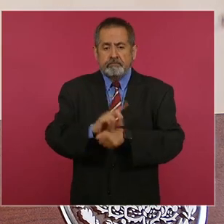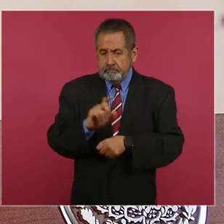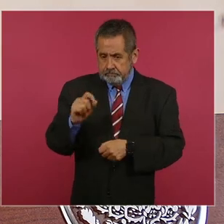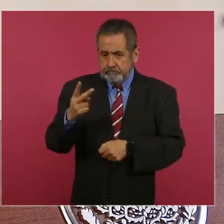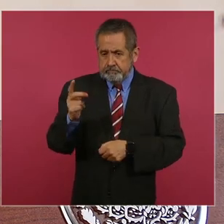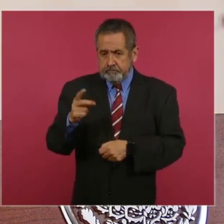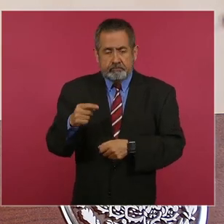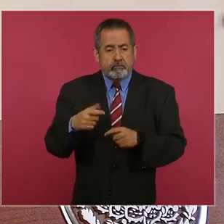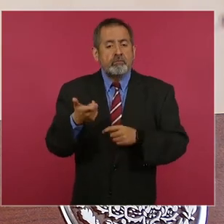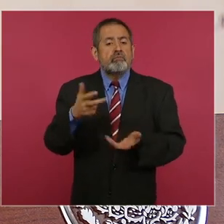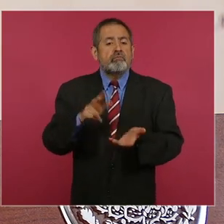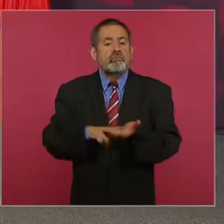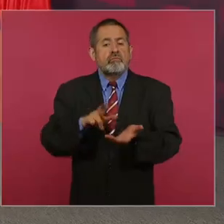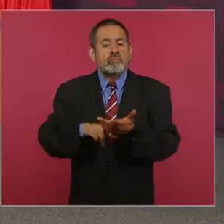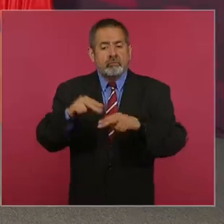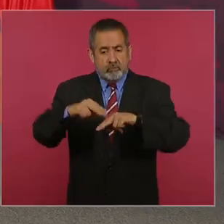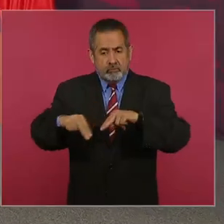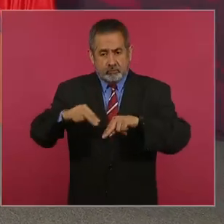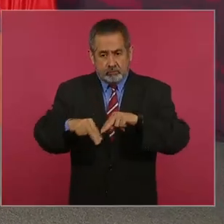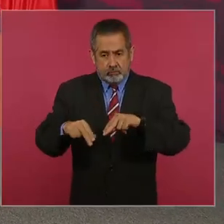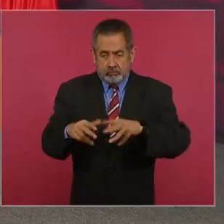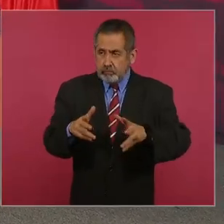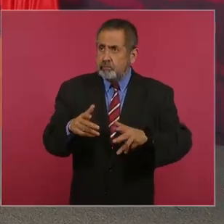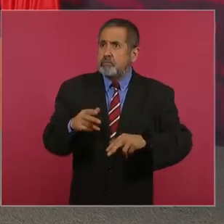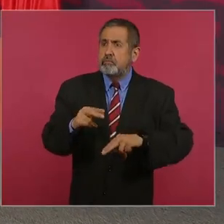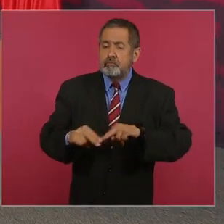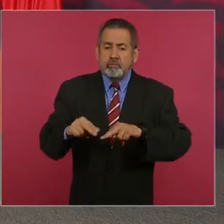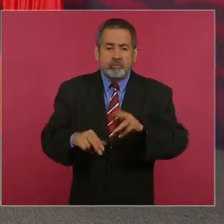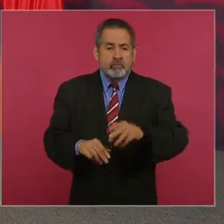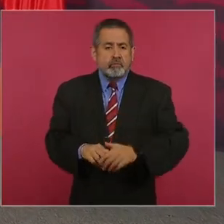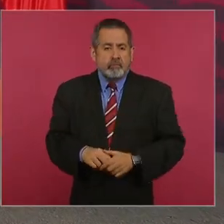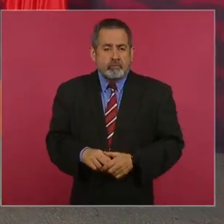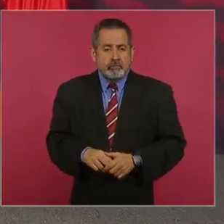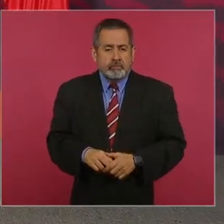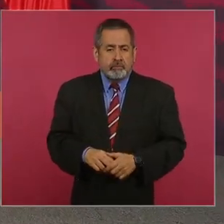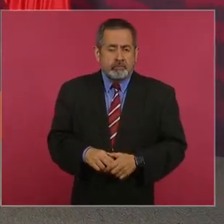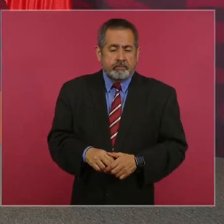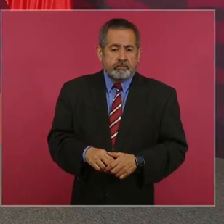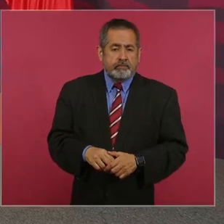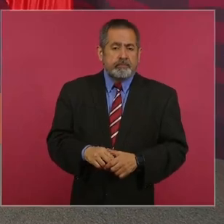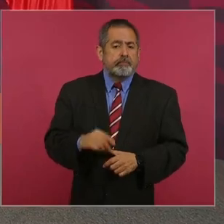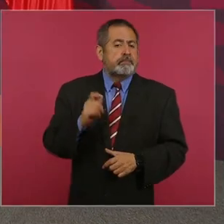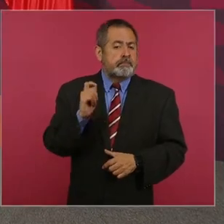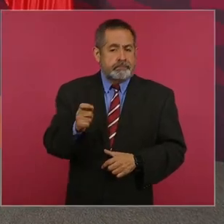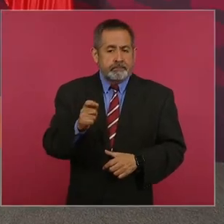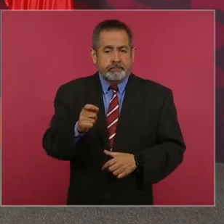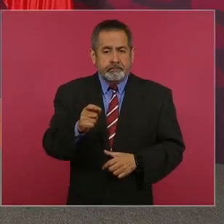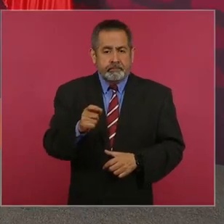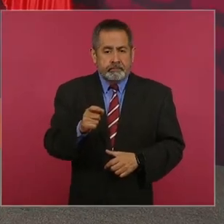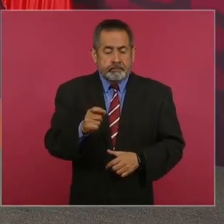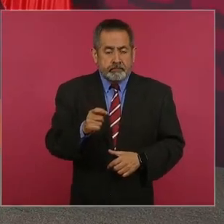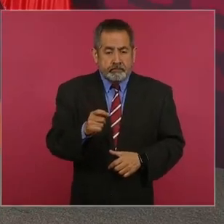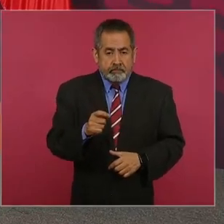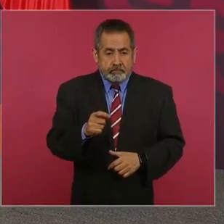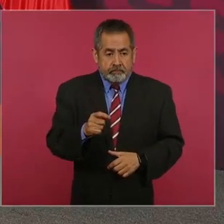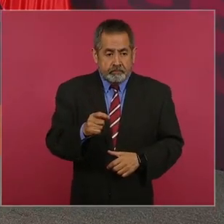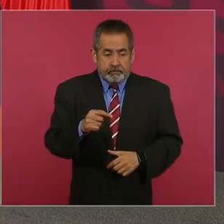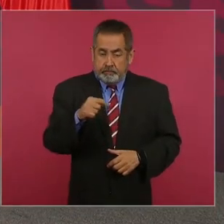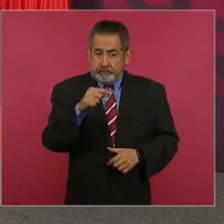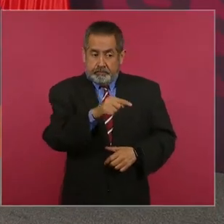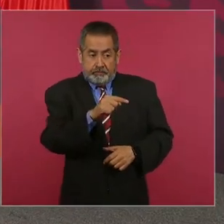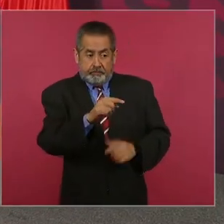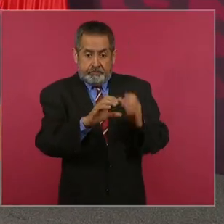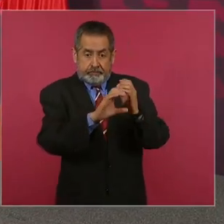el precio va a estar por abajo de lo que cuesta el